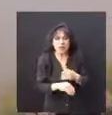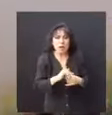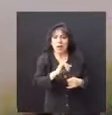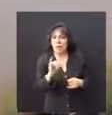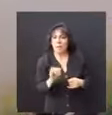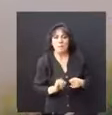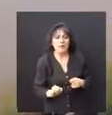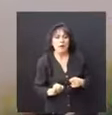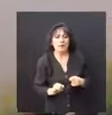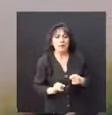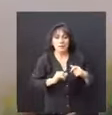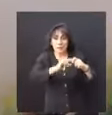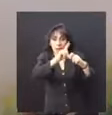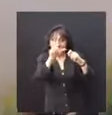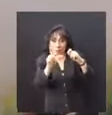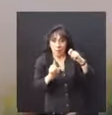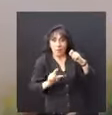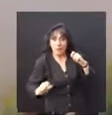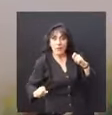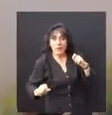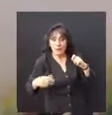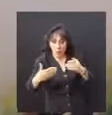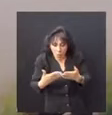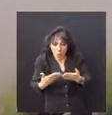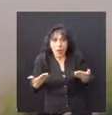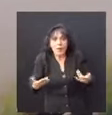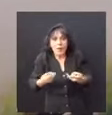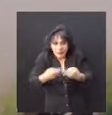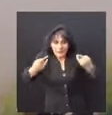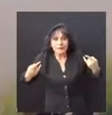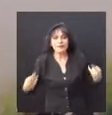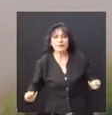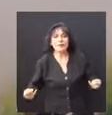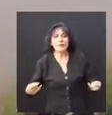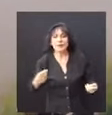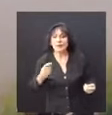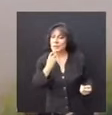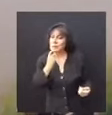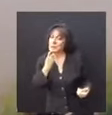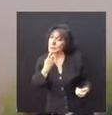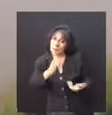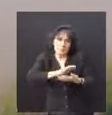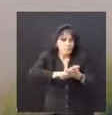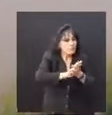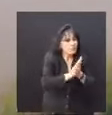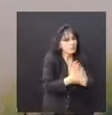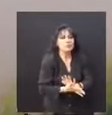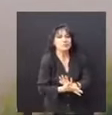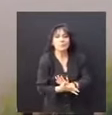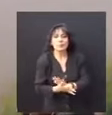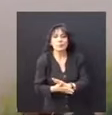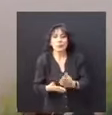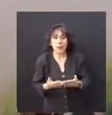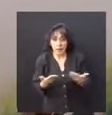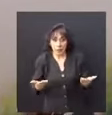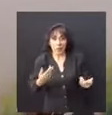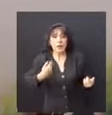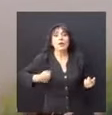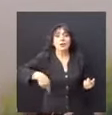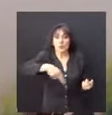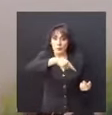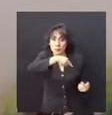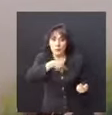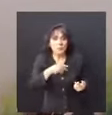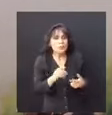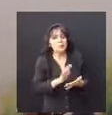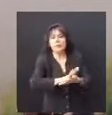este momento histórico. Y ahora nos toca, digo nos toca, porque no